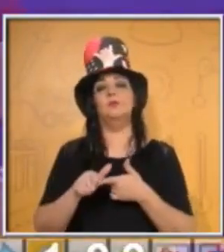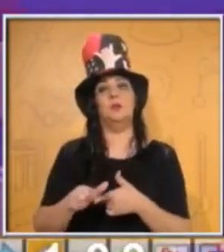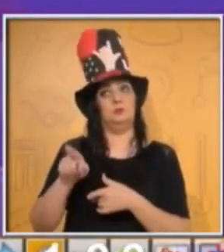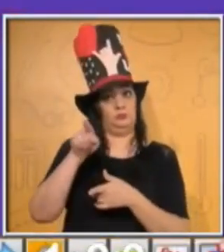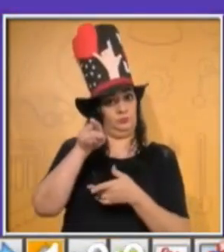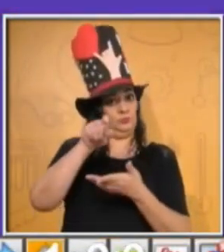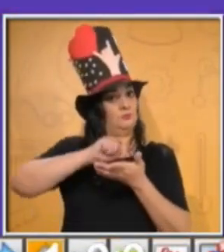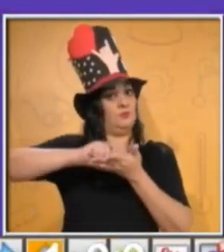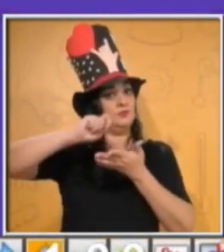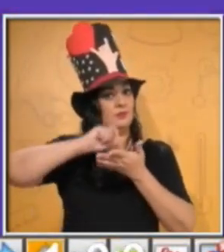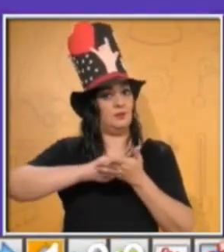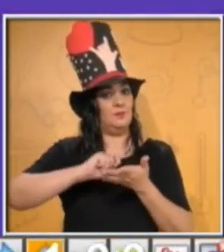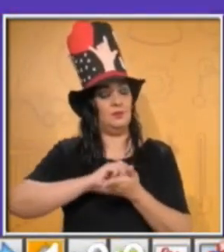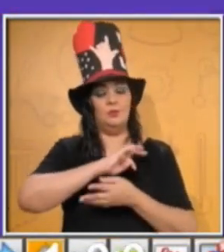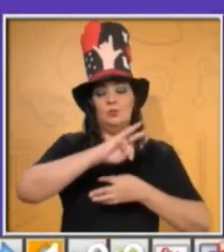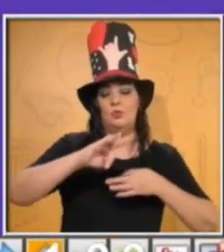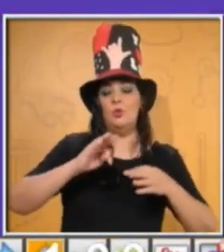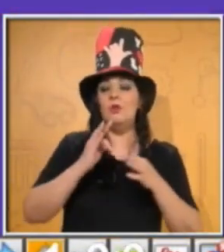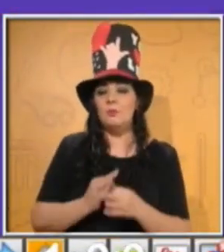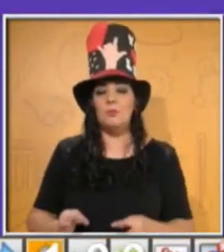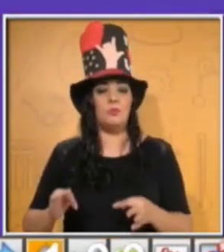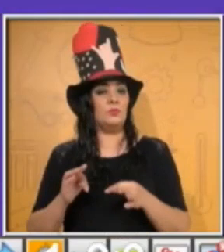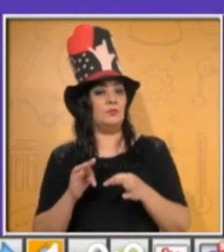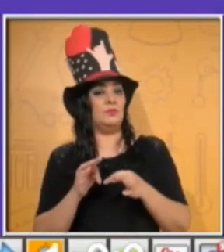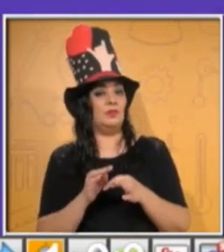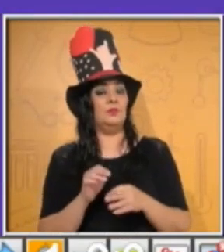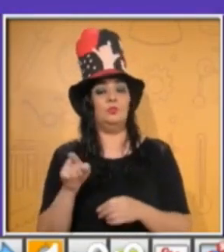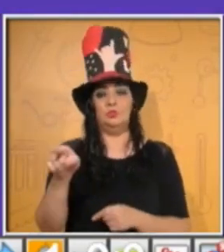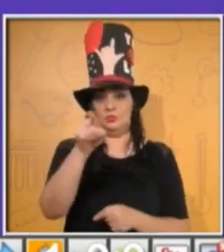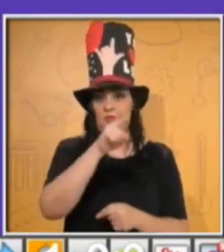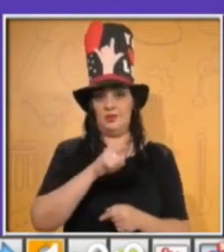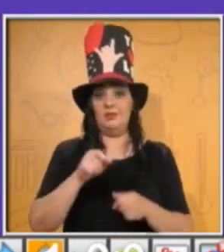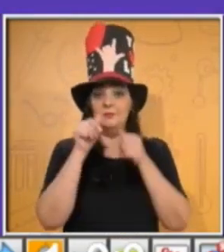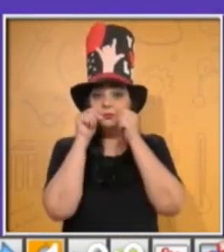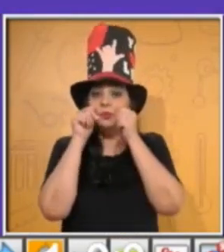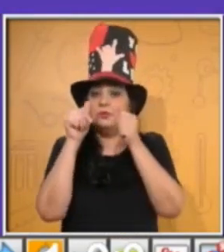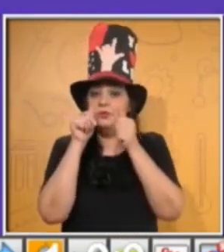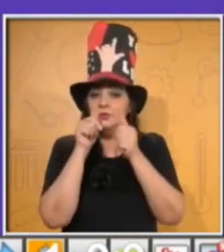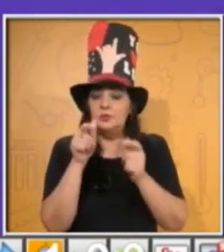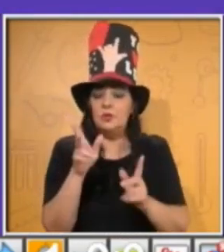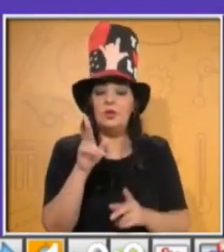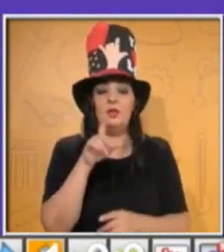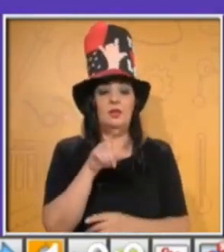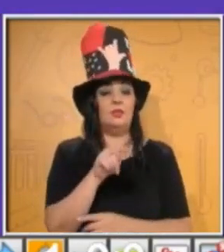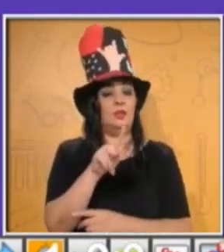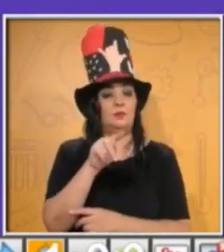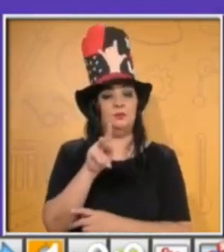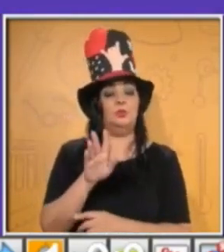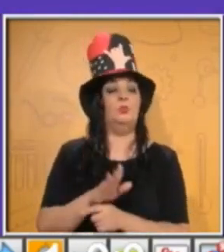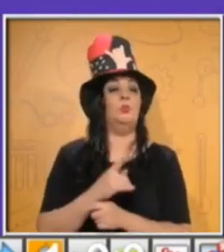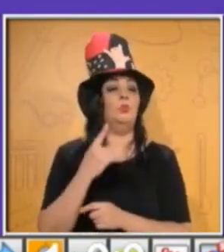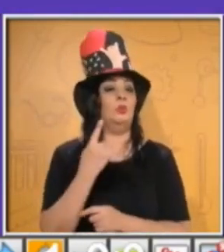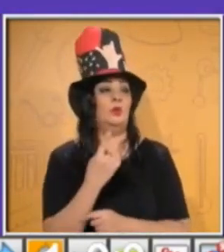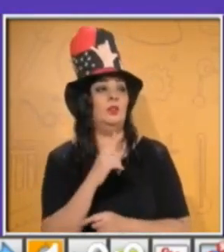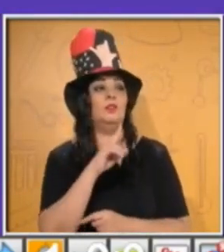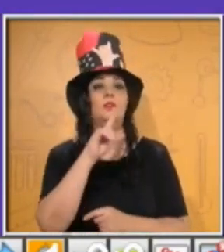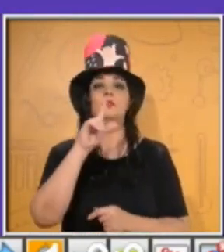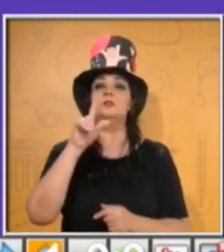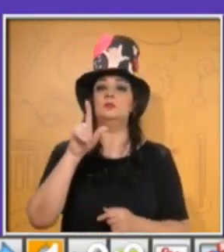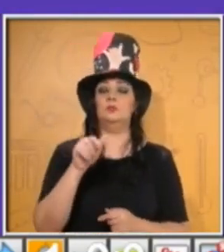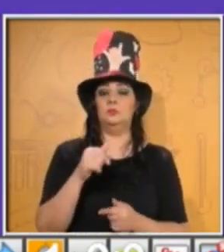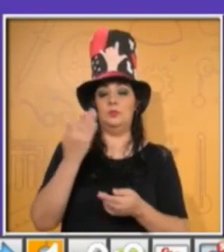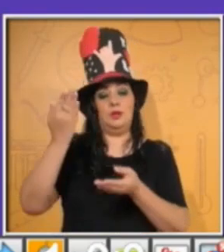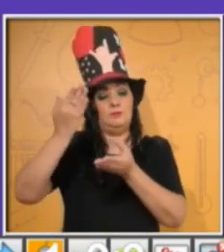de todos los elementos importantes que ustedes están escuchando o que están viendo en televisión, porque van, recuerdo, a